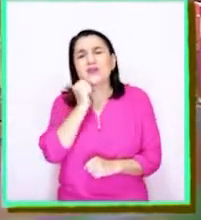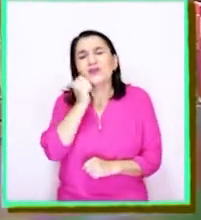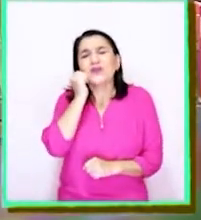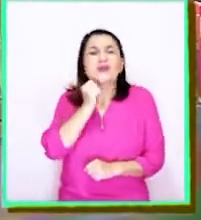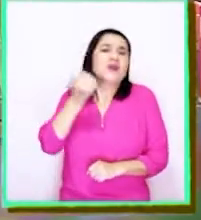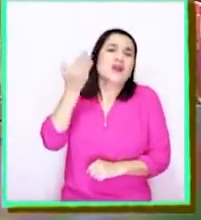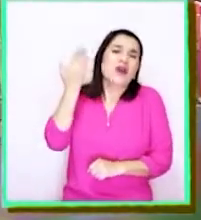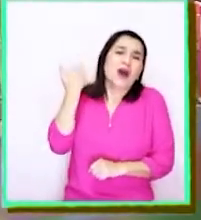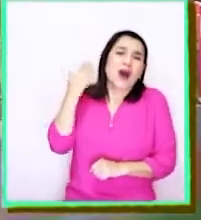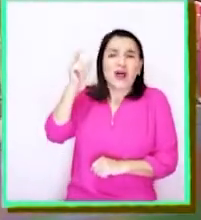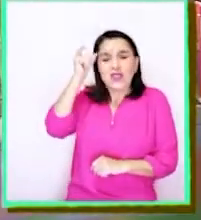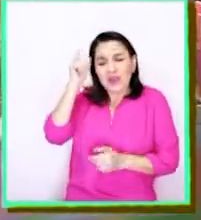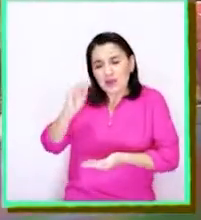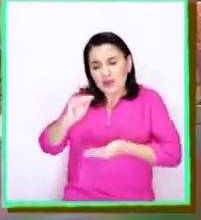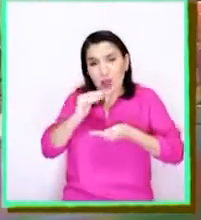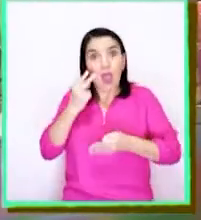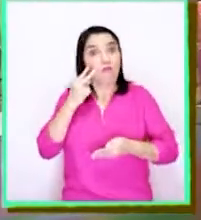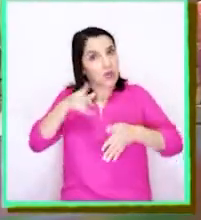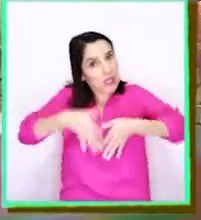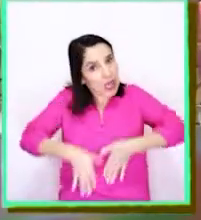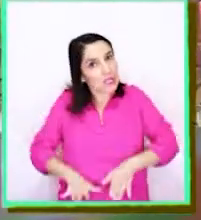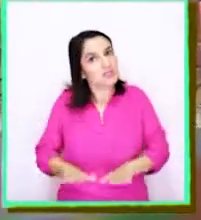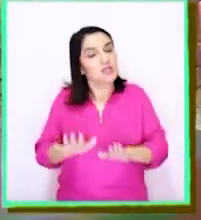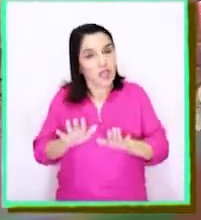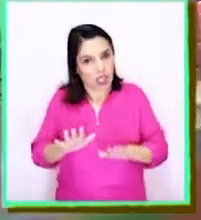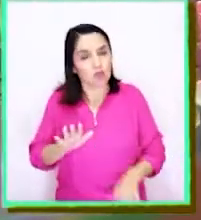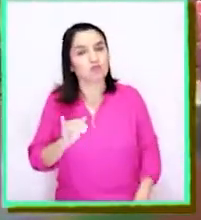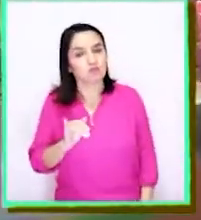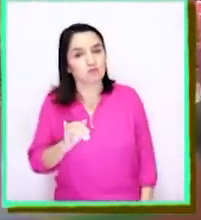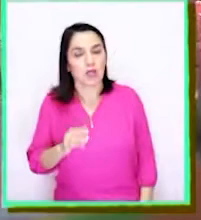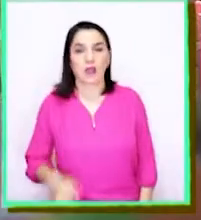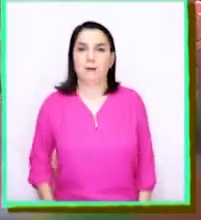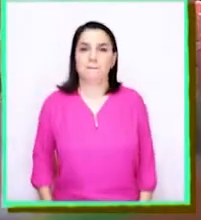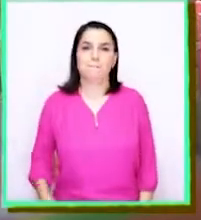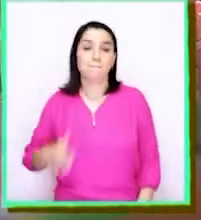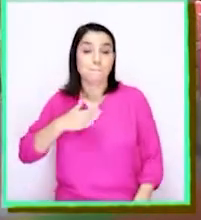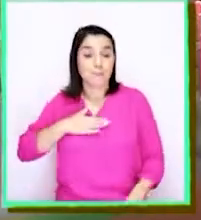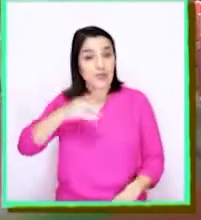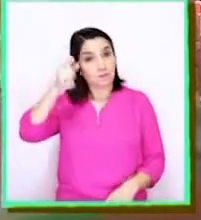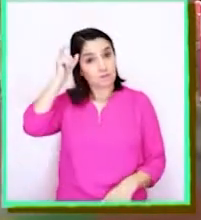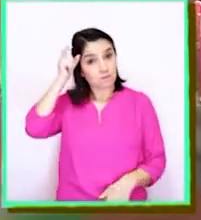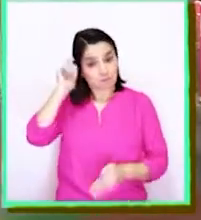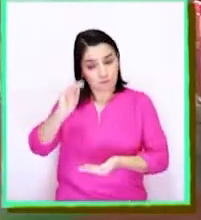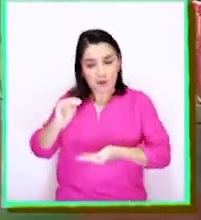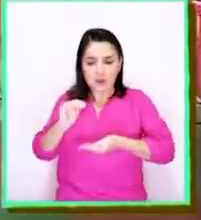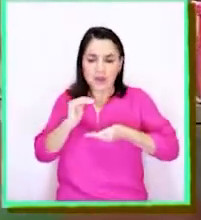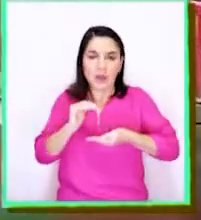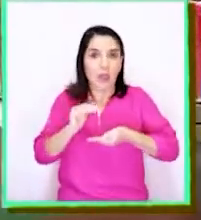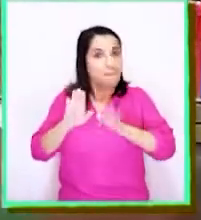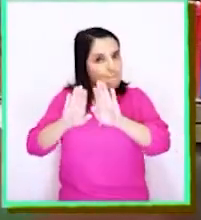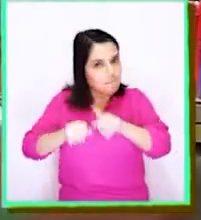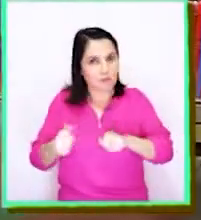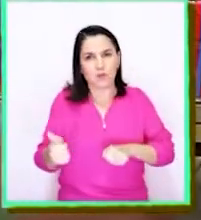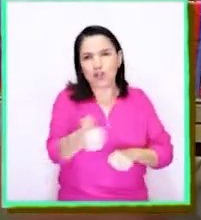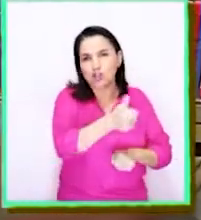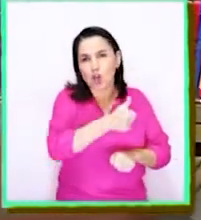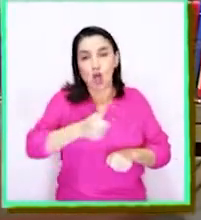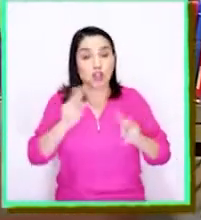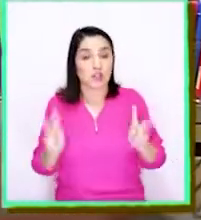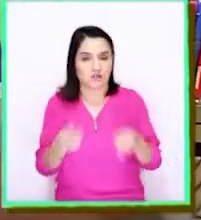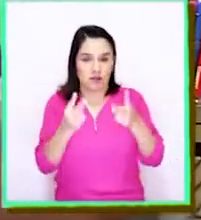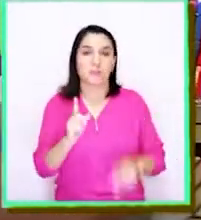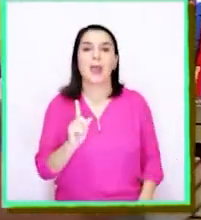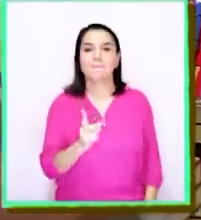tierna que era mi Delfina! ¡Yo la vi nacer! Entonces, mi Delfi, como todo ser vivo, primero